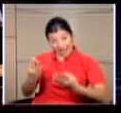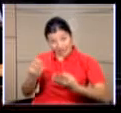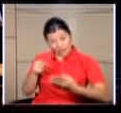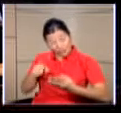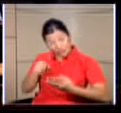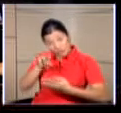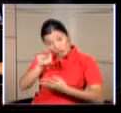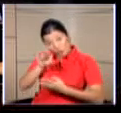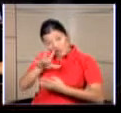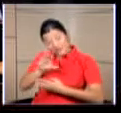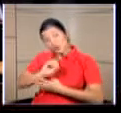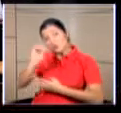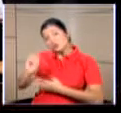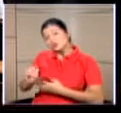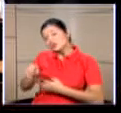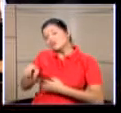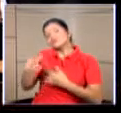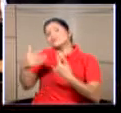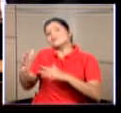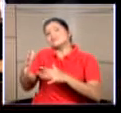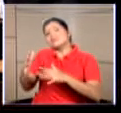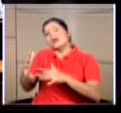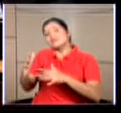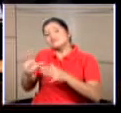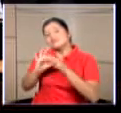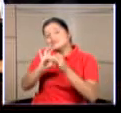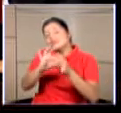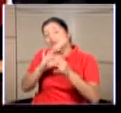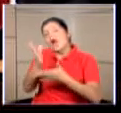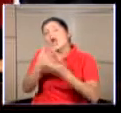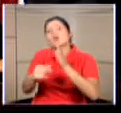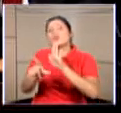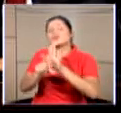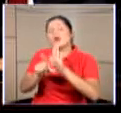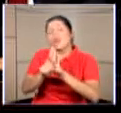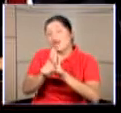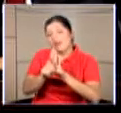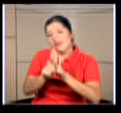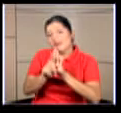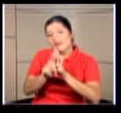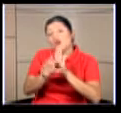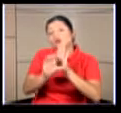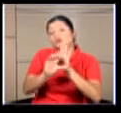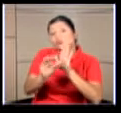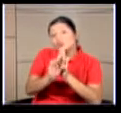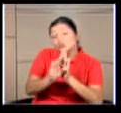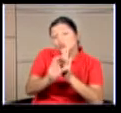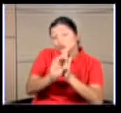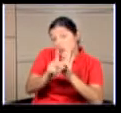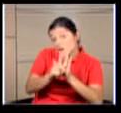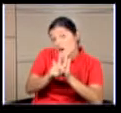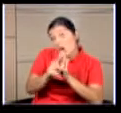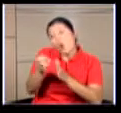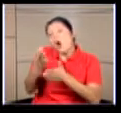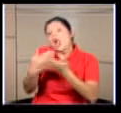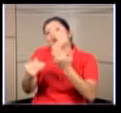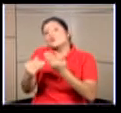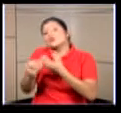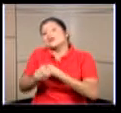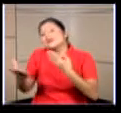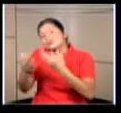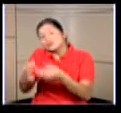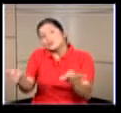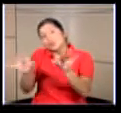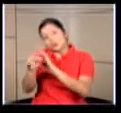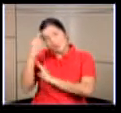mismo está sujeto ya a alguna legislación especial, a la constitución política o a un gasto que es ineludible para el gobierno. Entonces, partiendo de ese